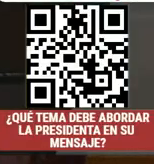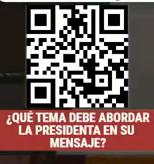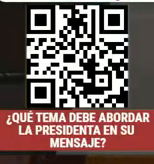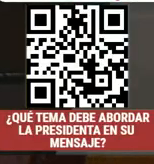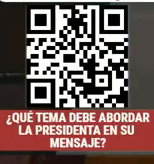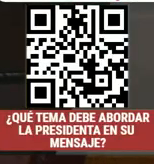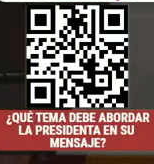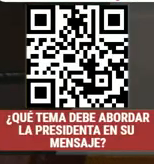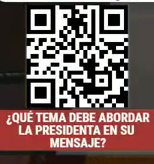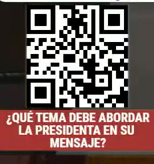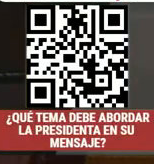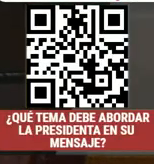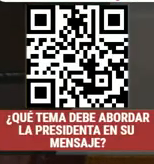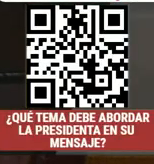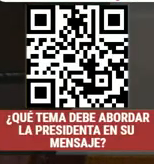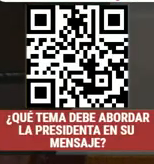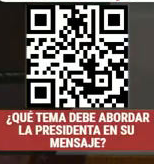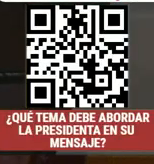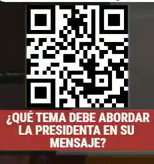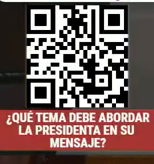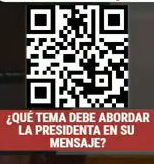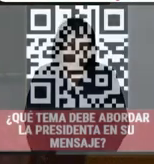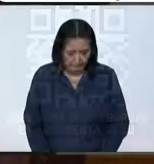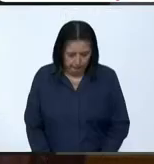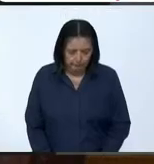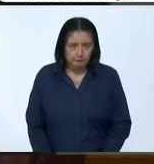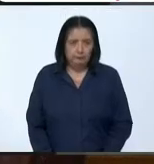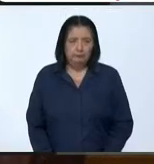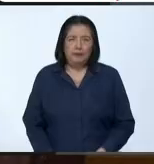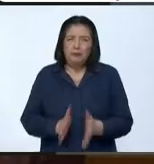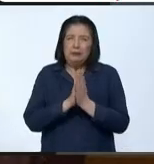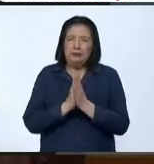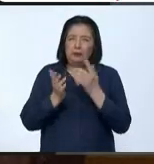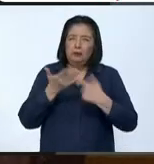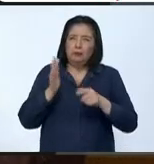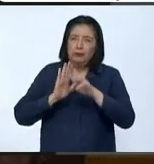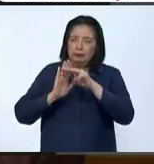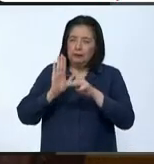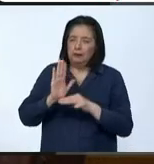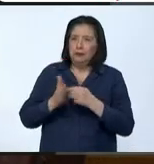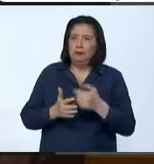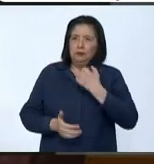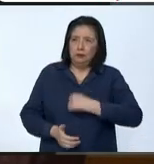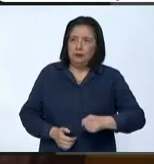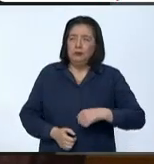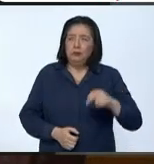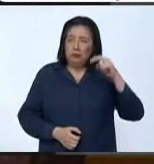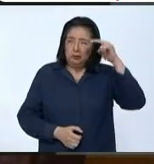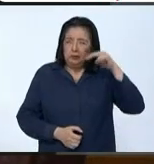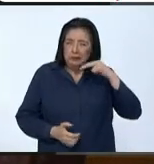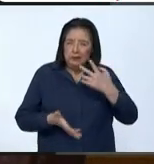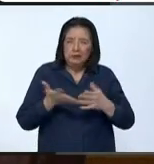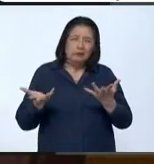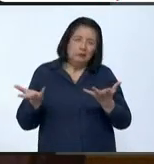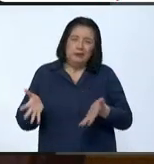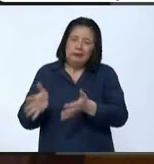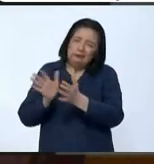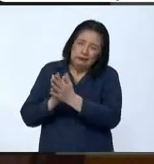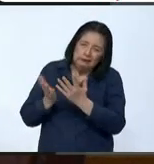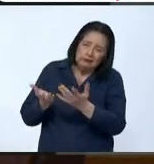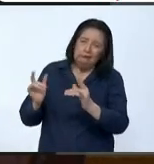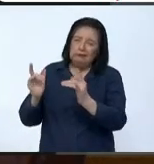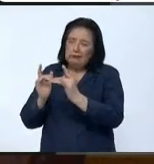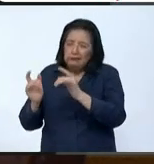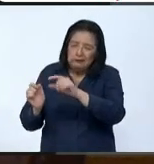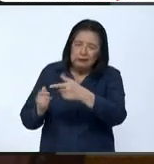de petición de dádiva para matrícula de los hijos o nietos en el colegio para obtener una cita una cama